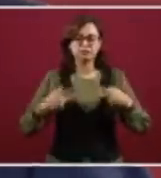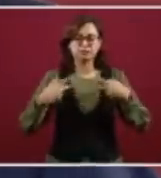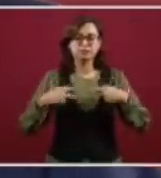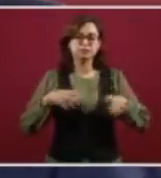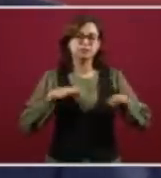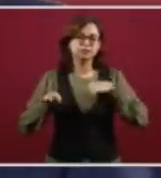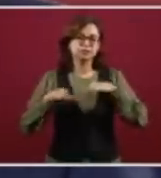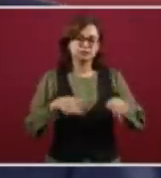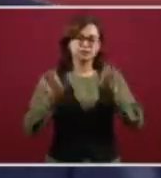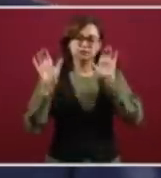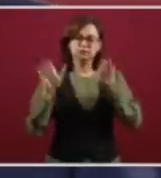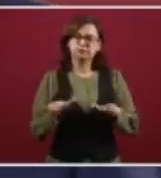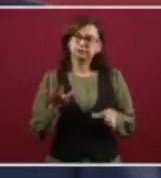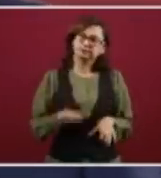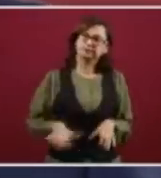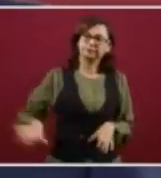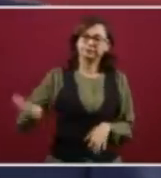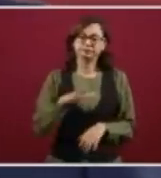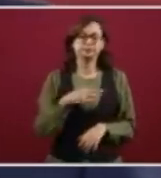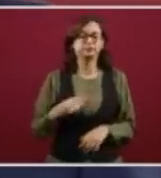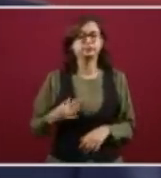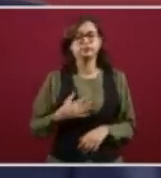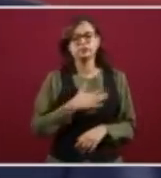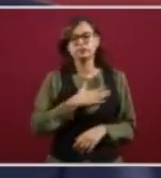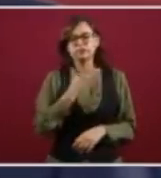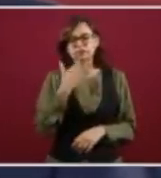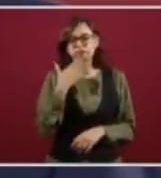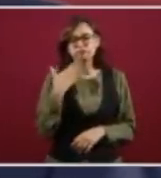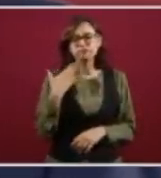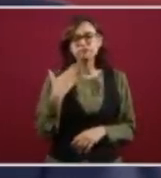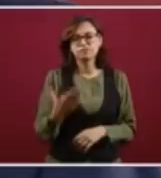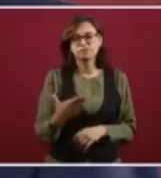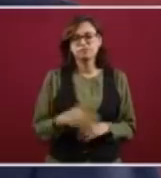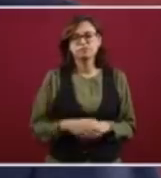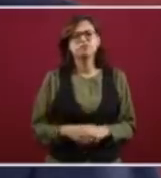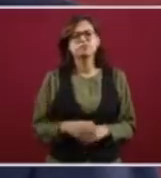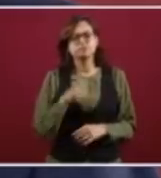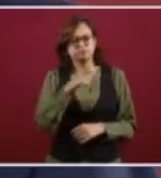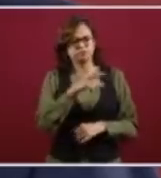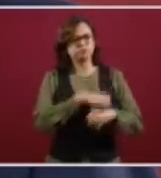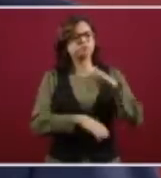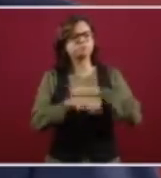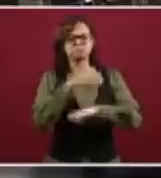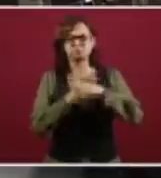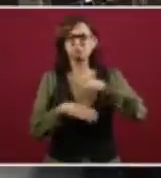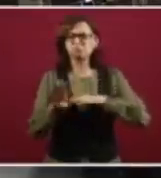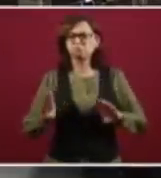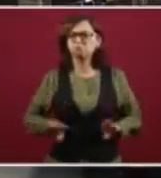bienestar, y es una muy buena actitud del sector empresarial.